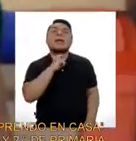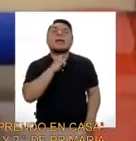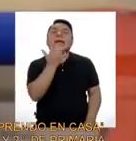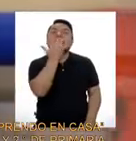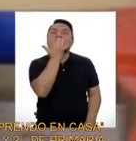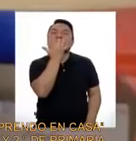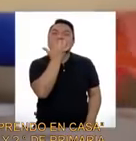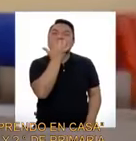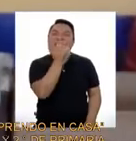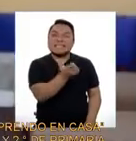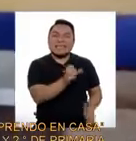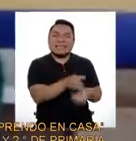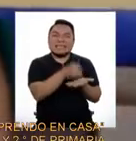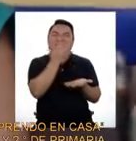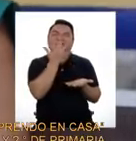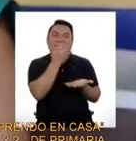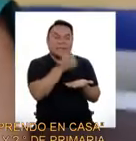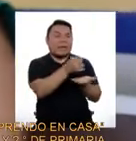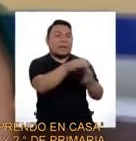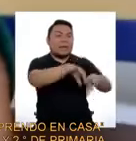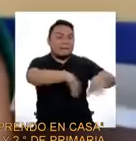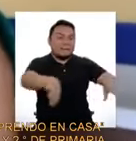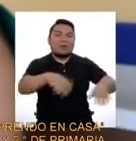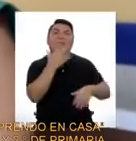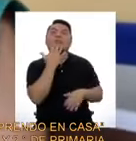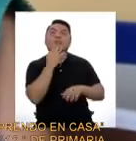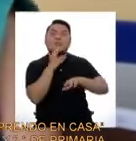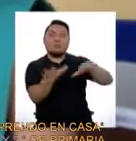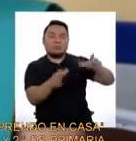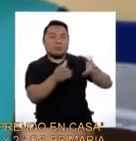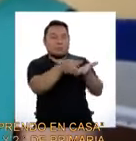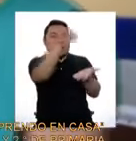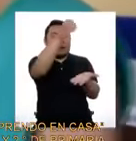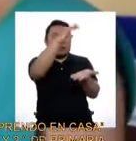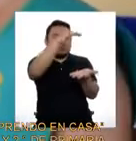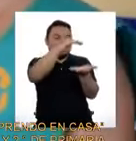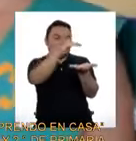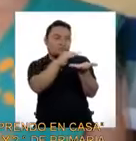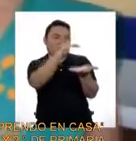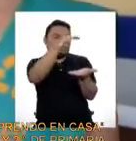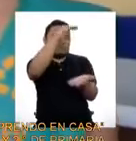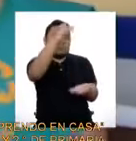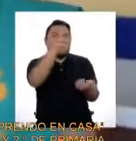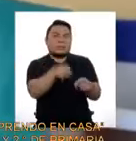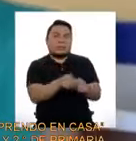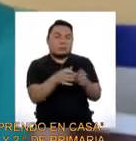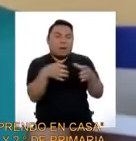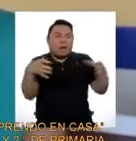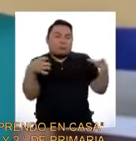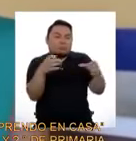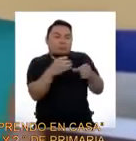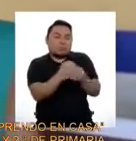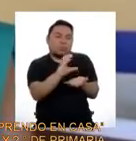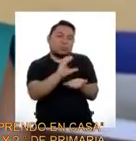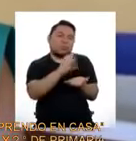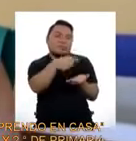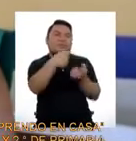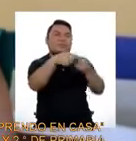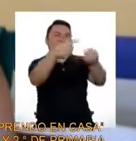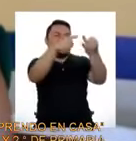bien separado, determinado por colores, por tamaños y a veces hasta por formas, porque nosotros no solamente